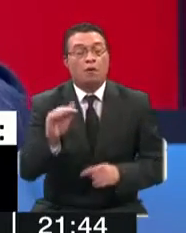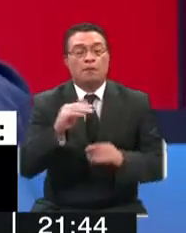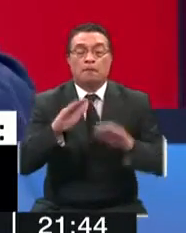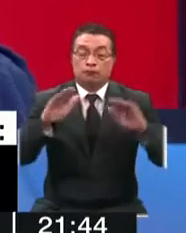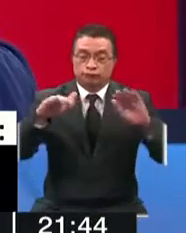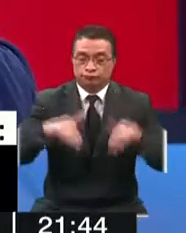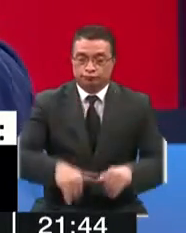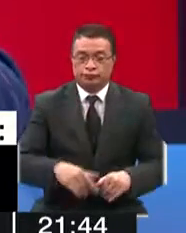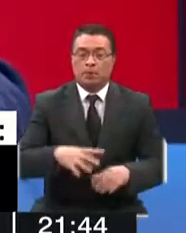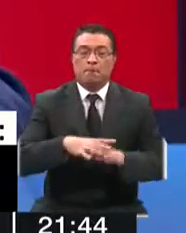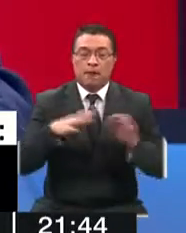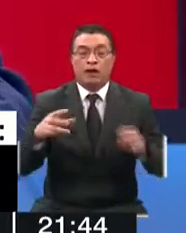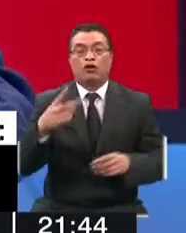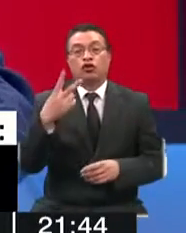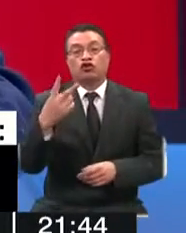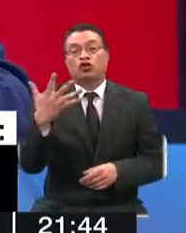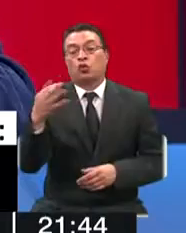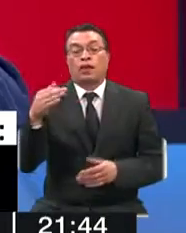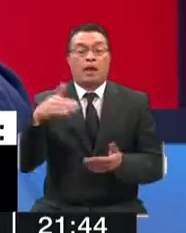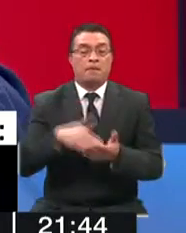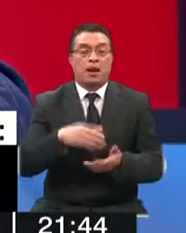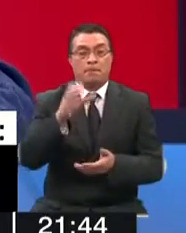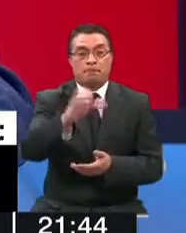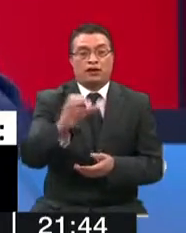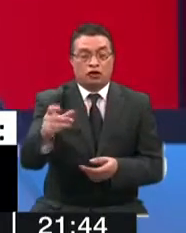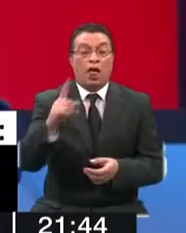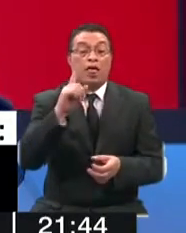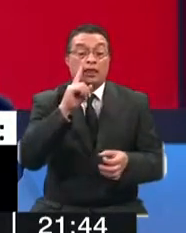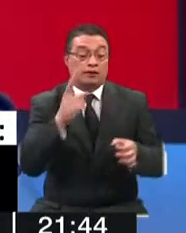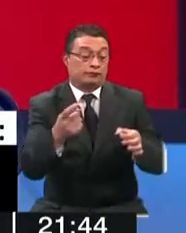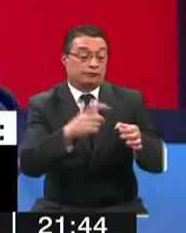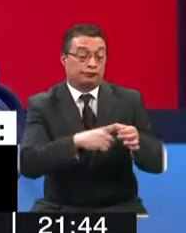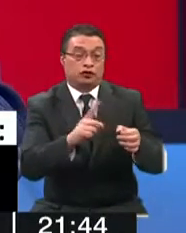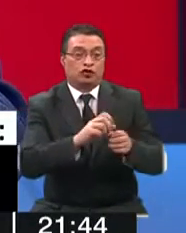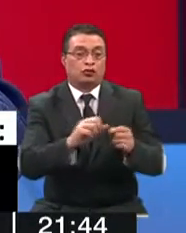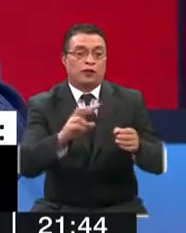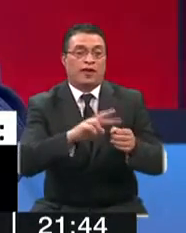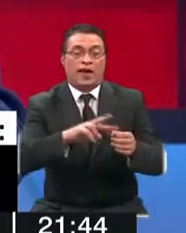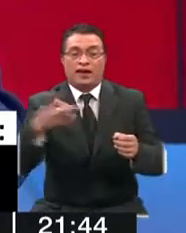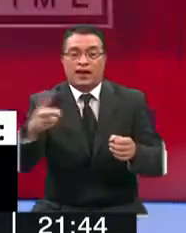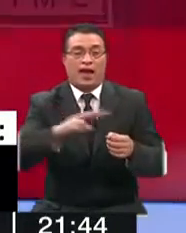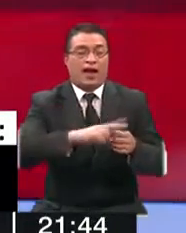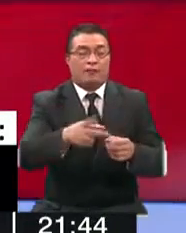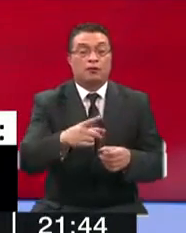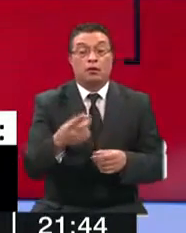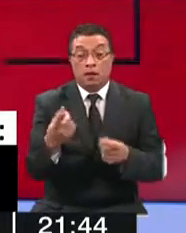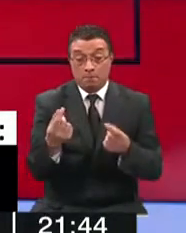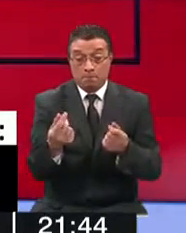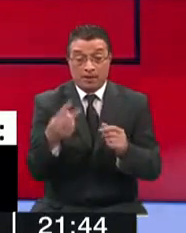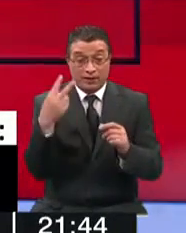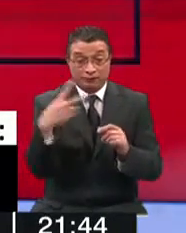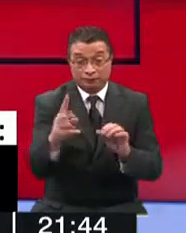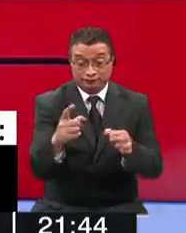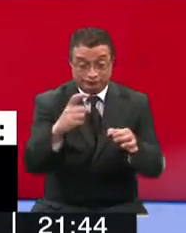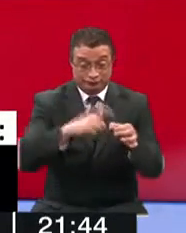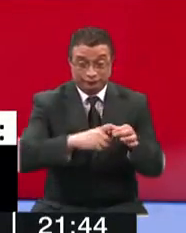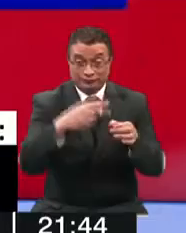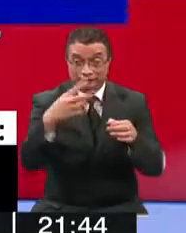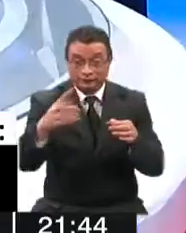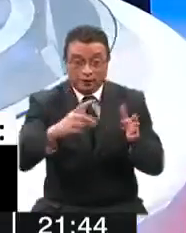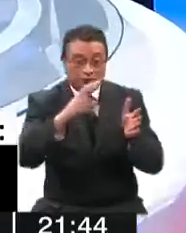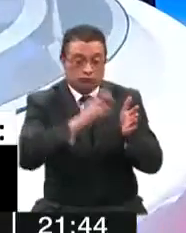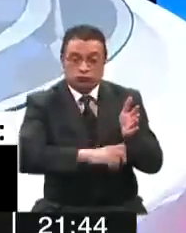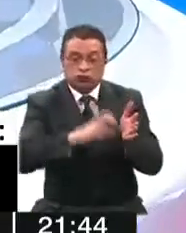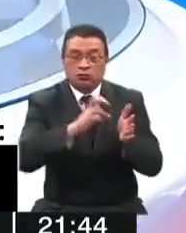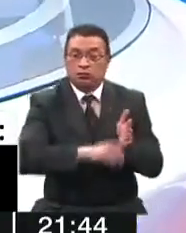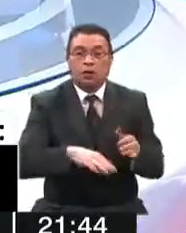las 200, 250 mil personas que pertenecen a esa primera vía que no se pueden cambiar. Pero la plata de los afiliados que se descuenta de las cuentas